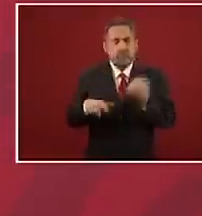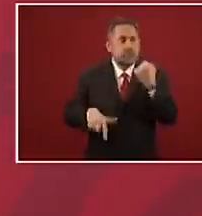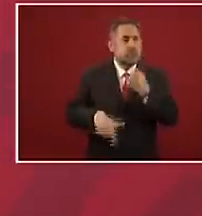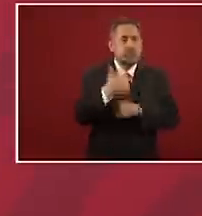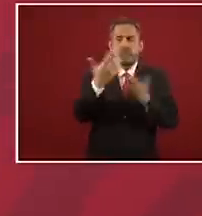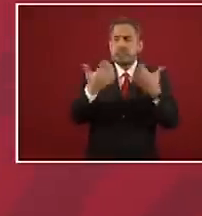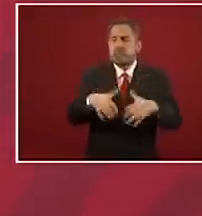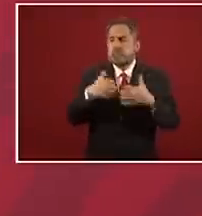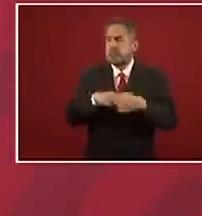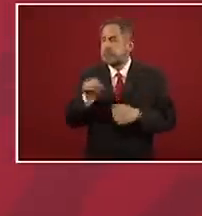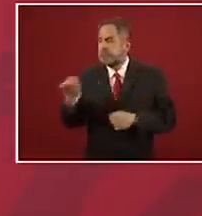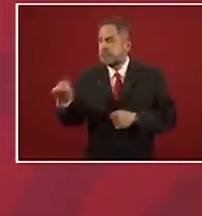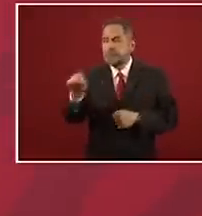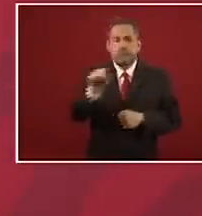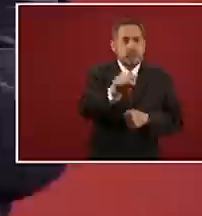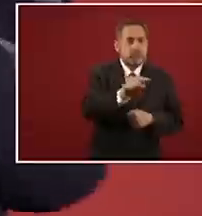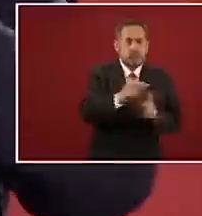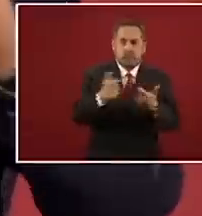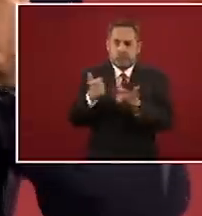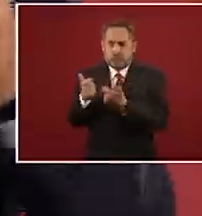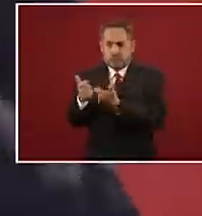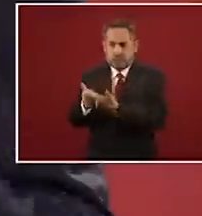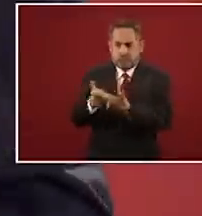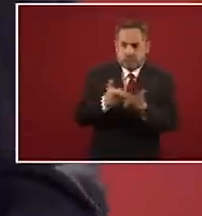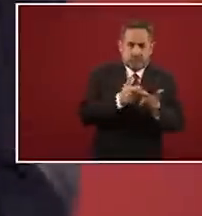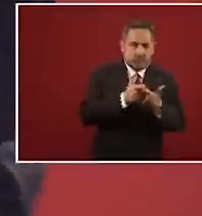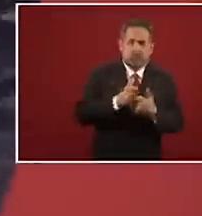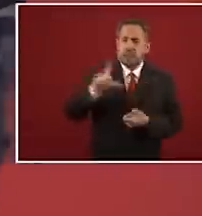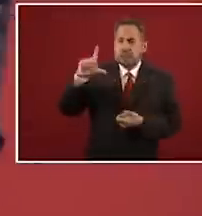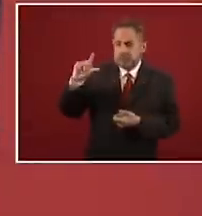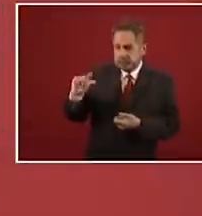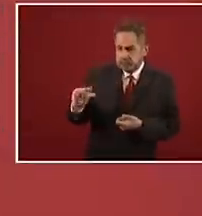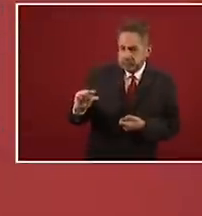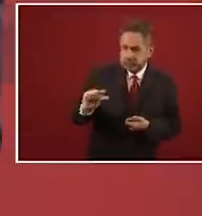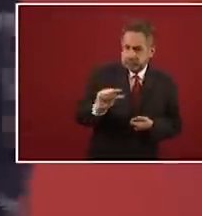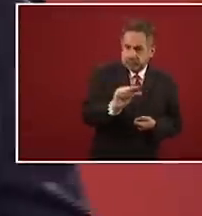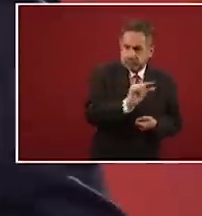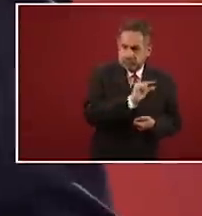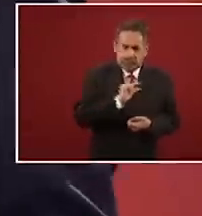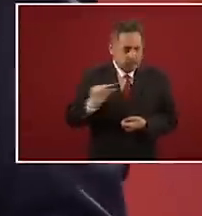empresas para que el costo